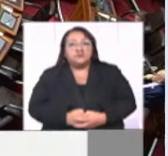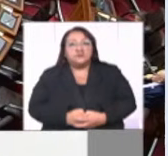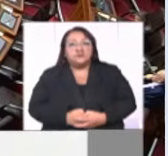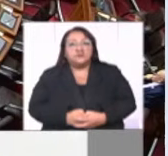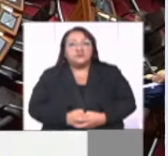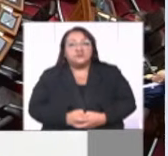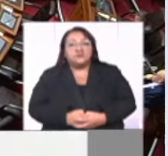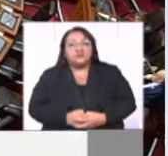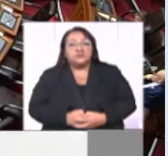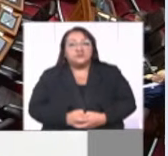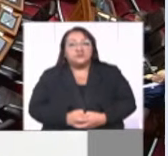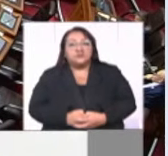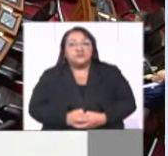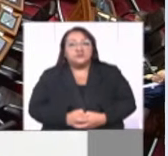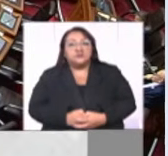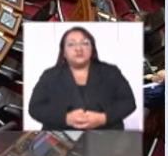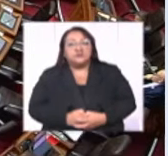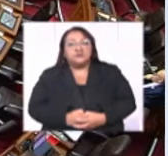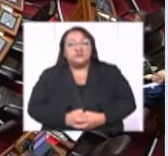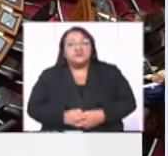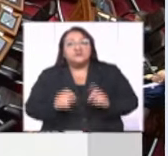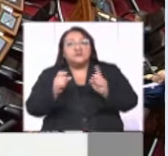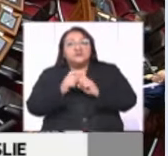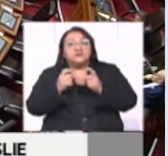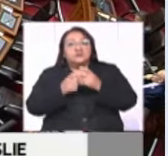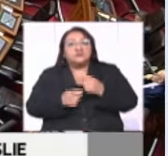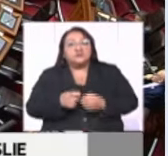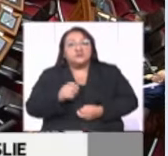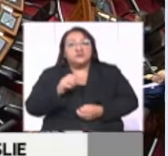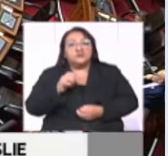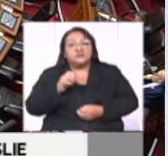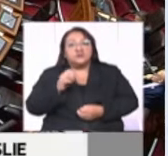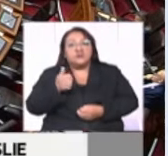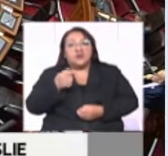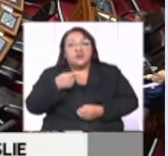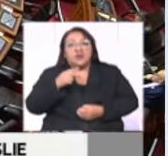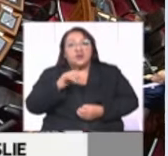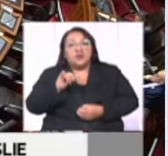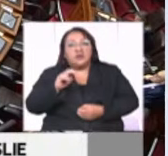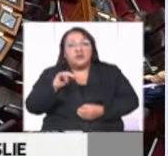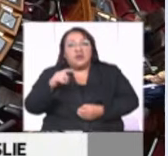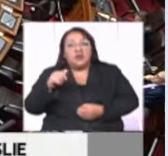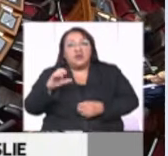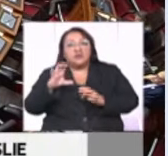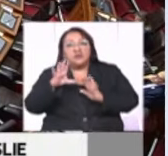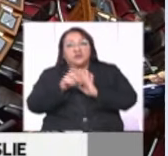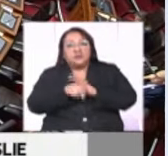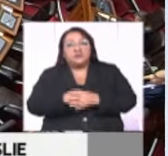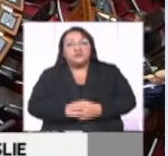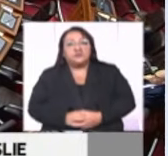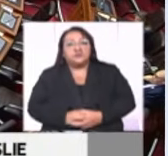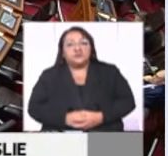Gracias, congresista. Tiene el uso de la palabra el congresista Alejandro Aguinaga por 5 minutos.